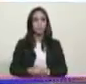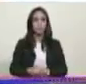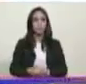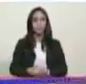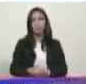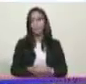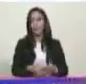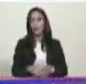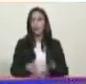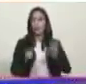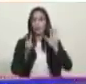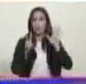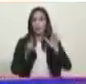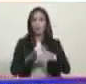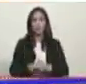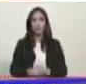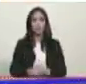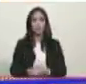Sexto vértice.